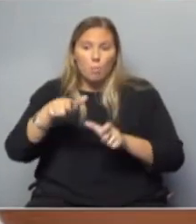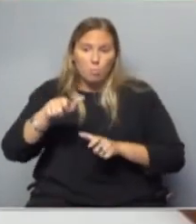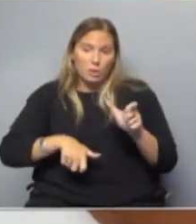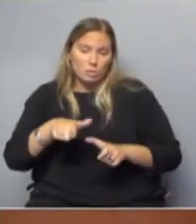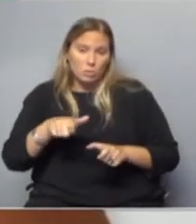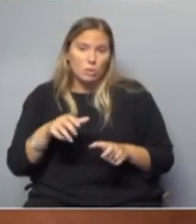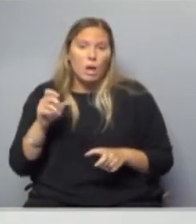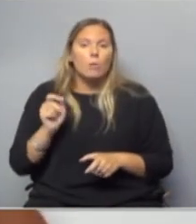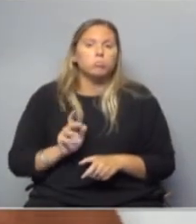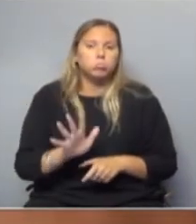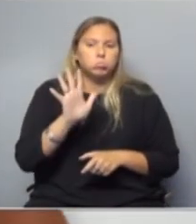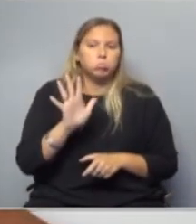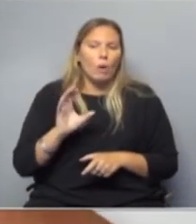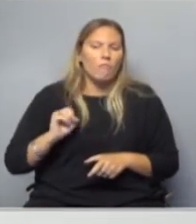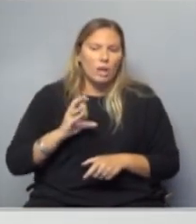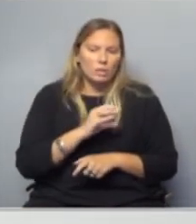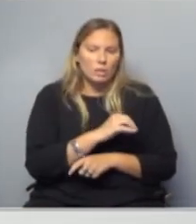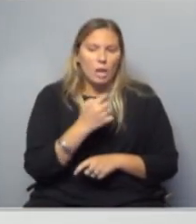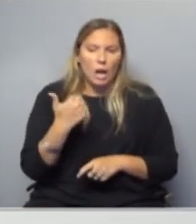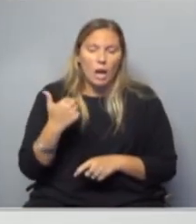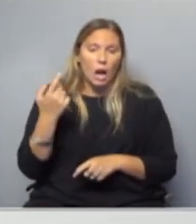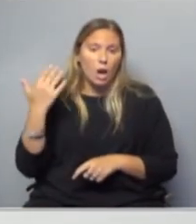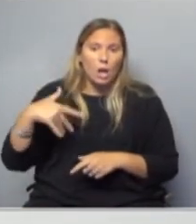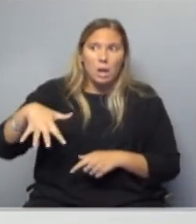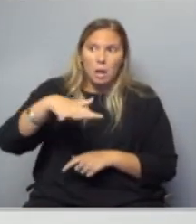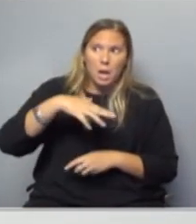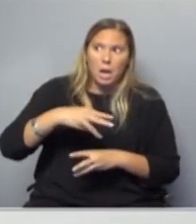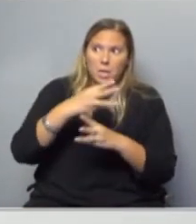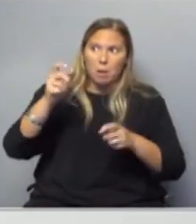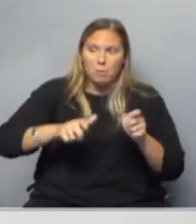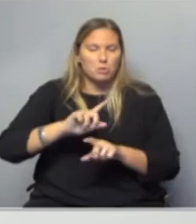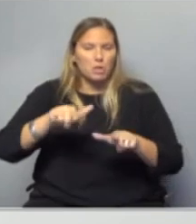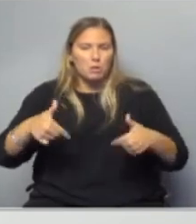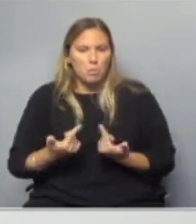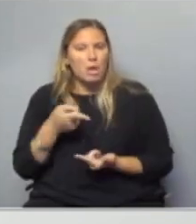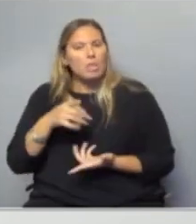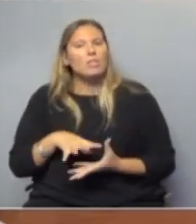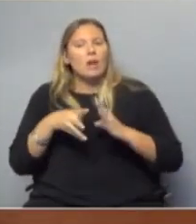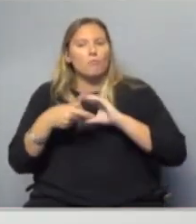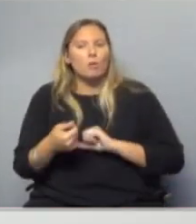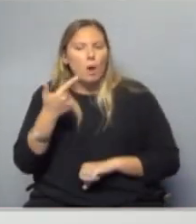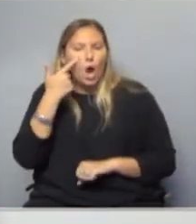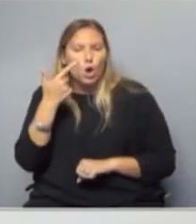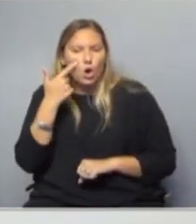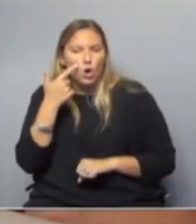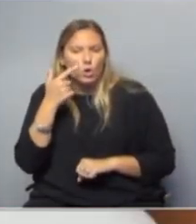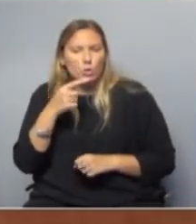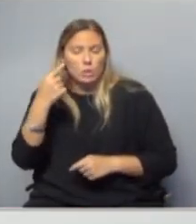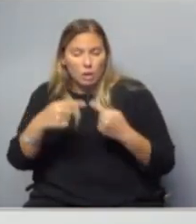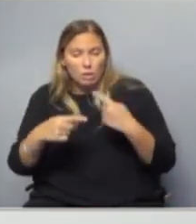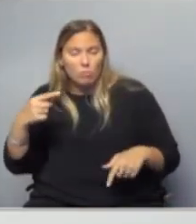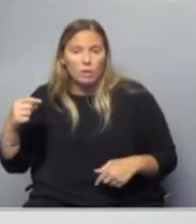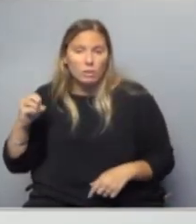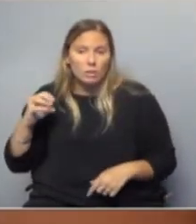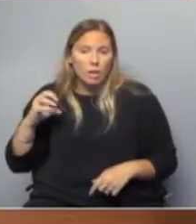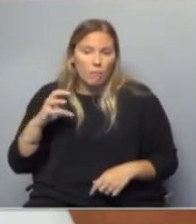una variante de la bacteria que casi no está presente en la población general. De este modo, conocer cuáles son las variantes que circulan